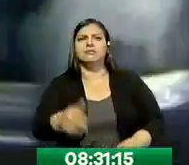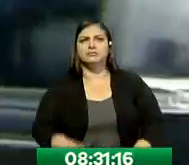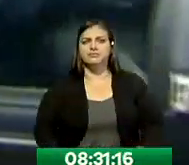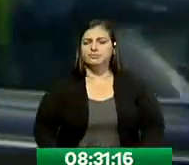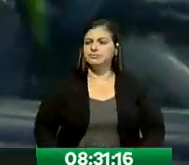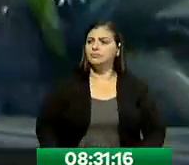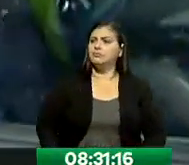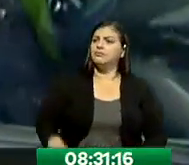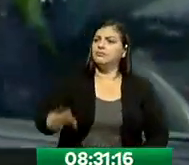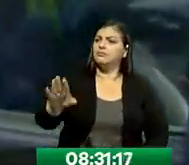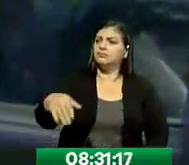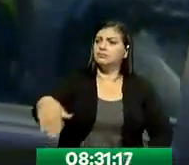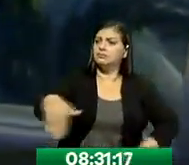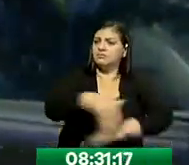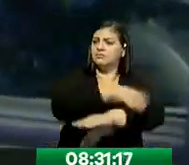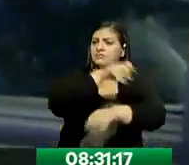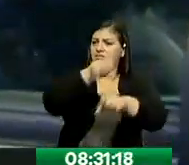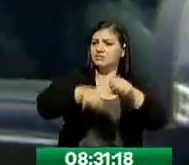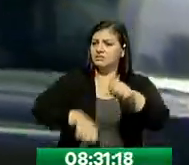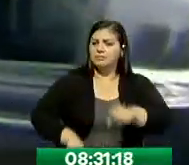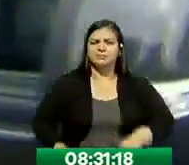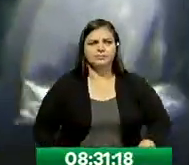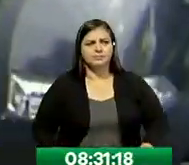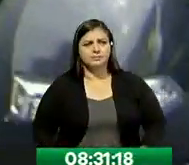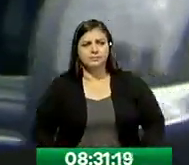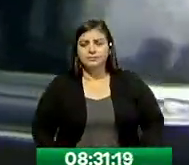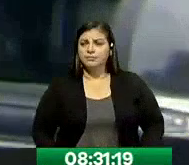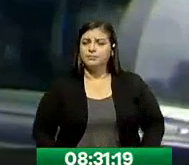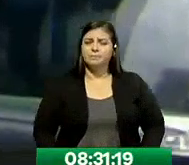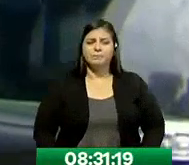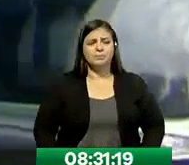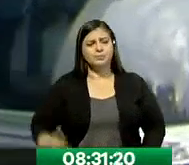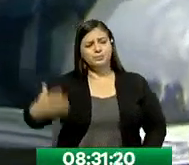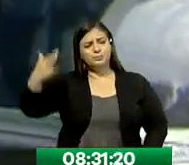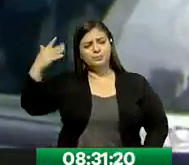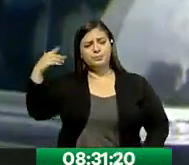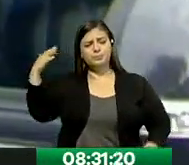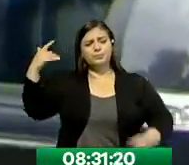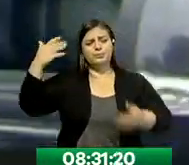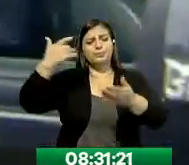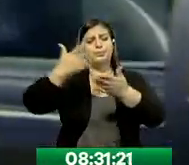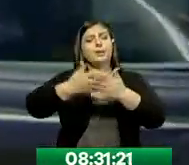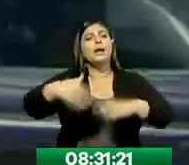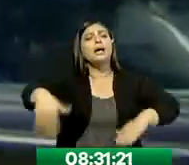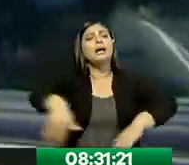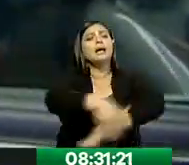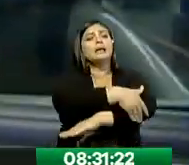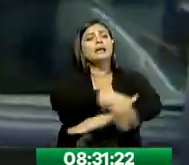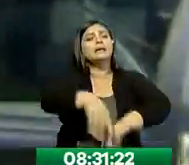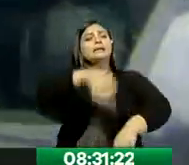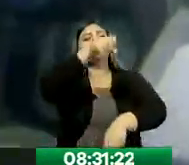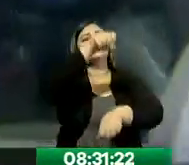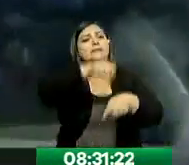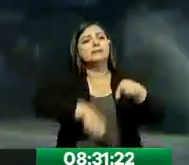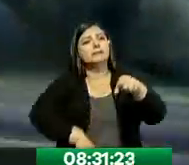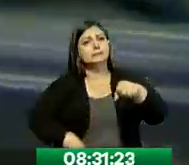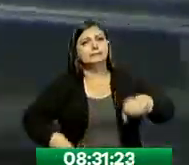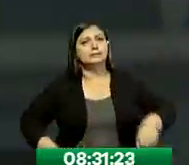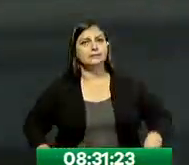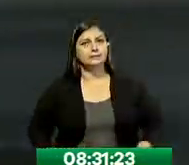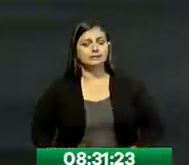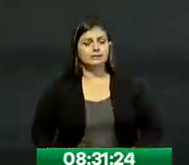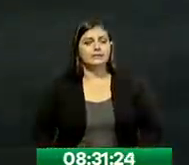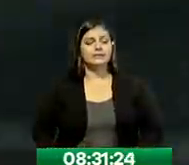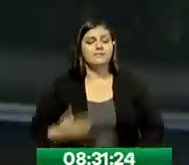calle? Toda la vida se daña. ¿Toda la vida? Toda la vida. Con un medio aguachilito se daña este pedazo. Oye, este su bolsillo, tramo nada más. Las llantas. Las llantas,